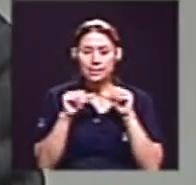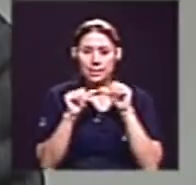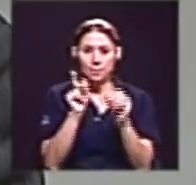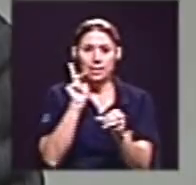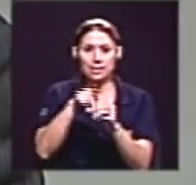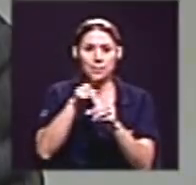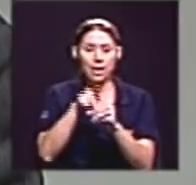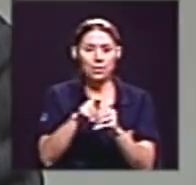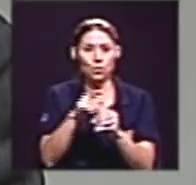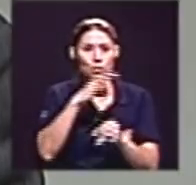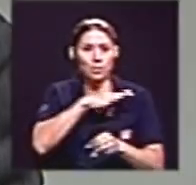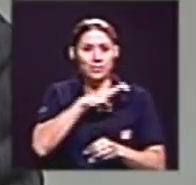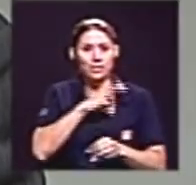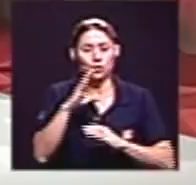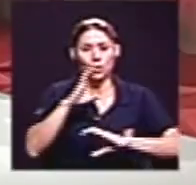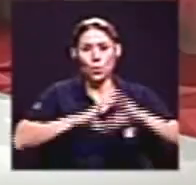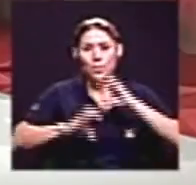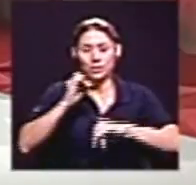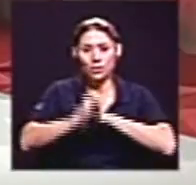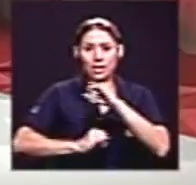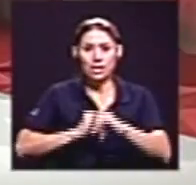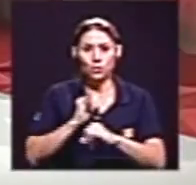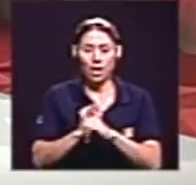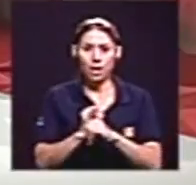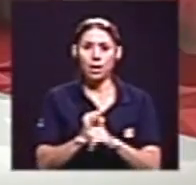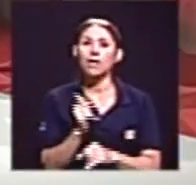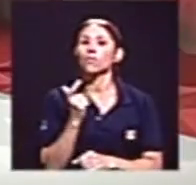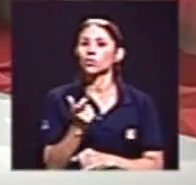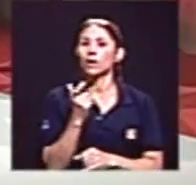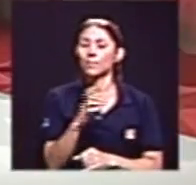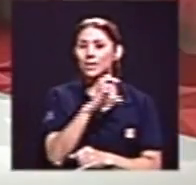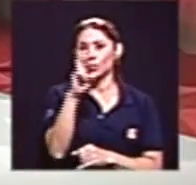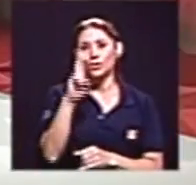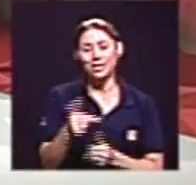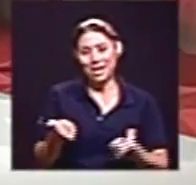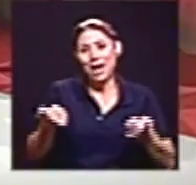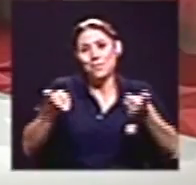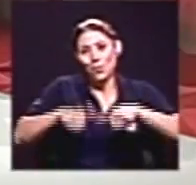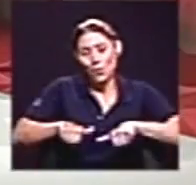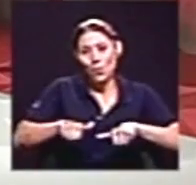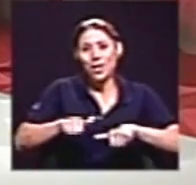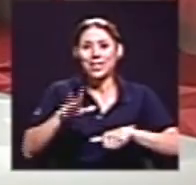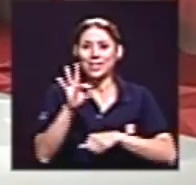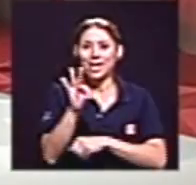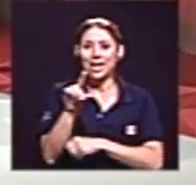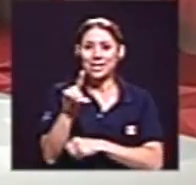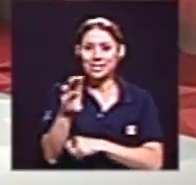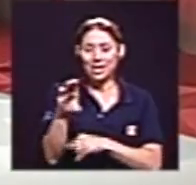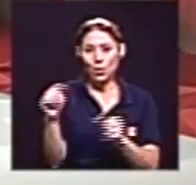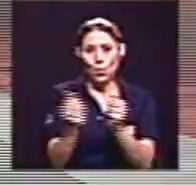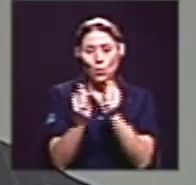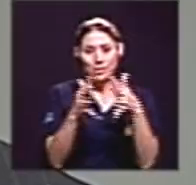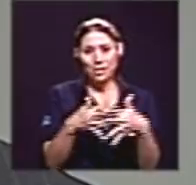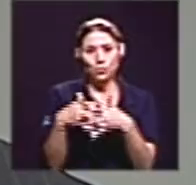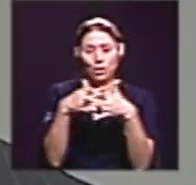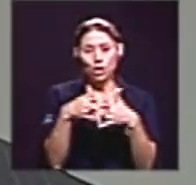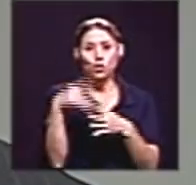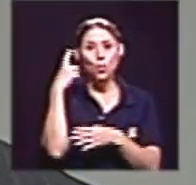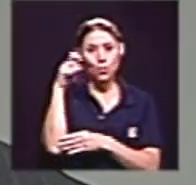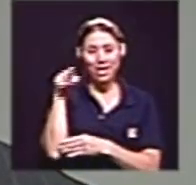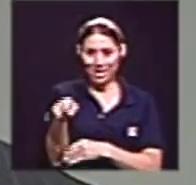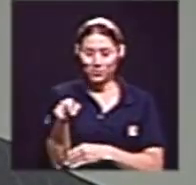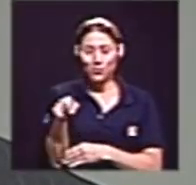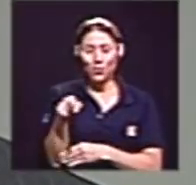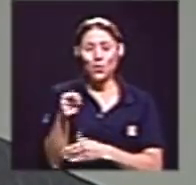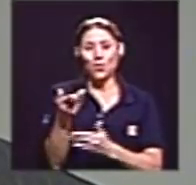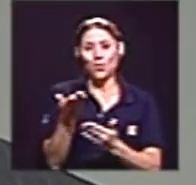del comercio internacional. Y afortunadamente creo yo que Costa Rica aprobó el Tratado de Libre Comercio con los Estados Unidos porque eso nos da el acceso a ese